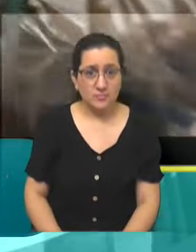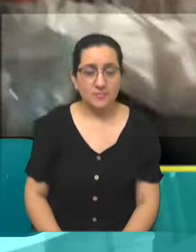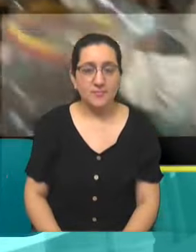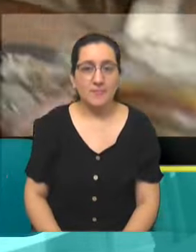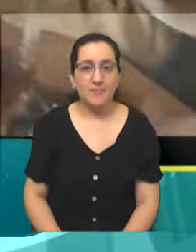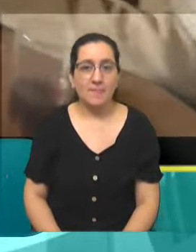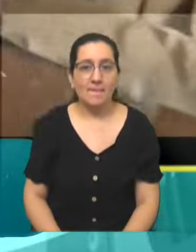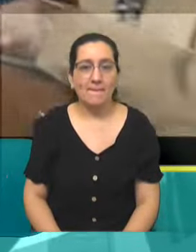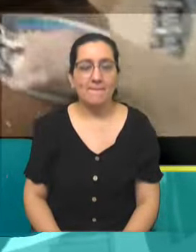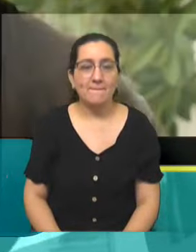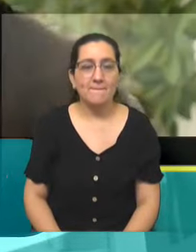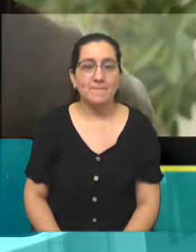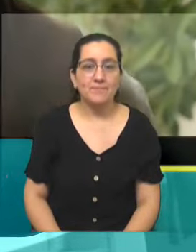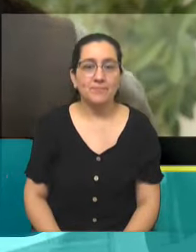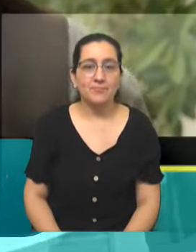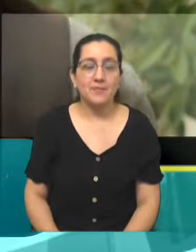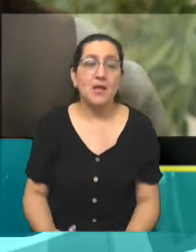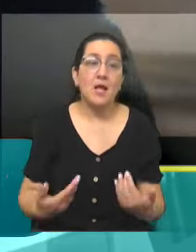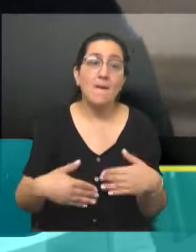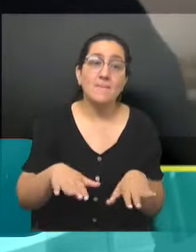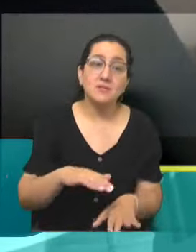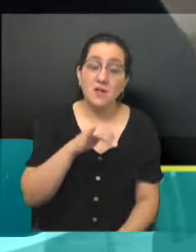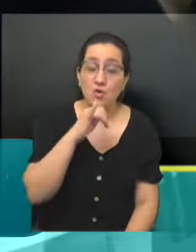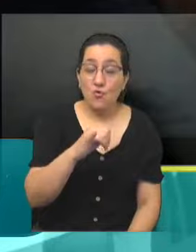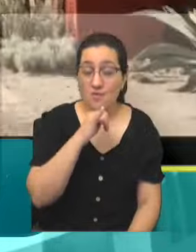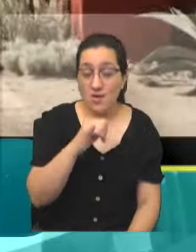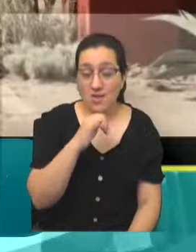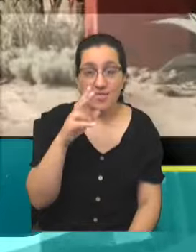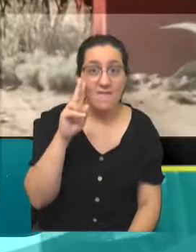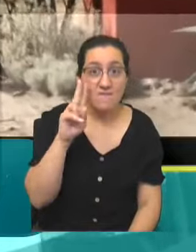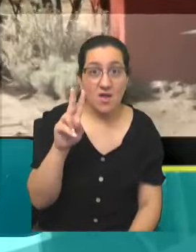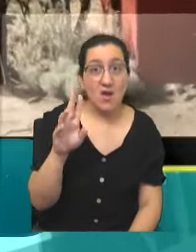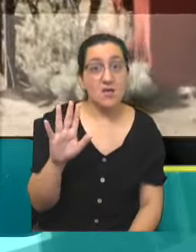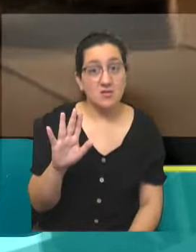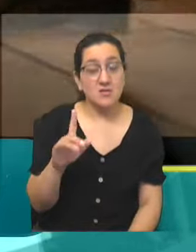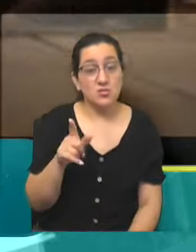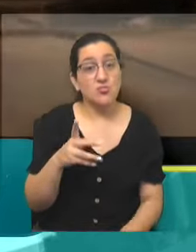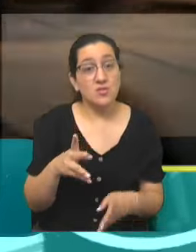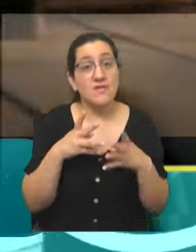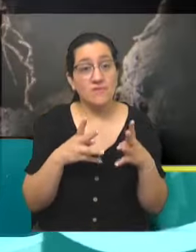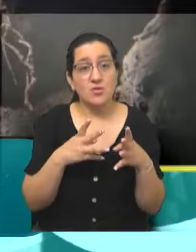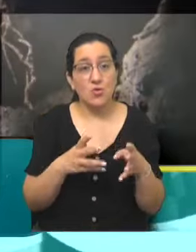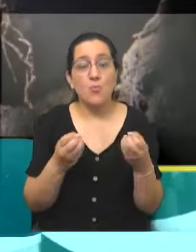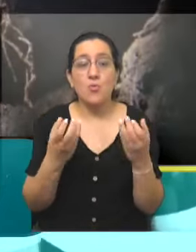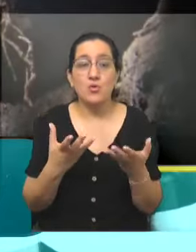novela. Capaz que la novela es interesante. Exacto. Verlo en la tele es ese es el desafío. Es el desafío. Porque en realidad, bueno, eso,